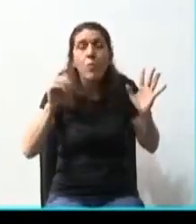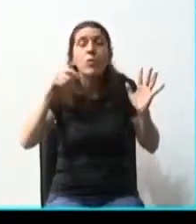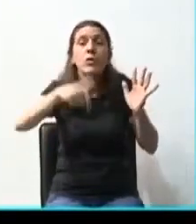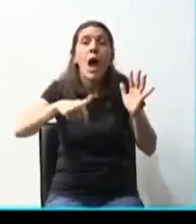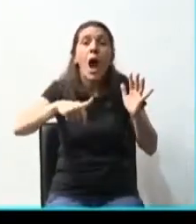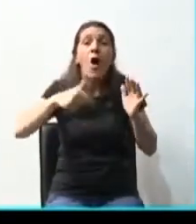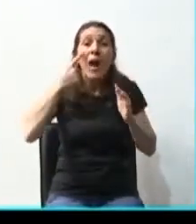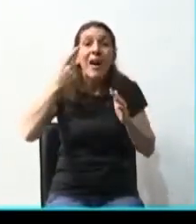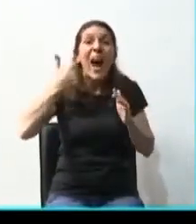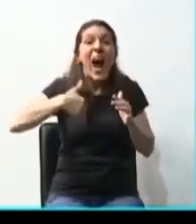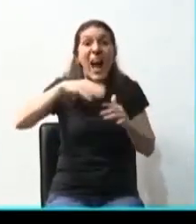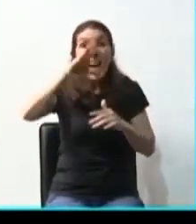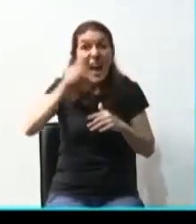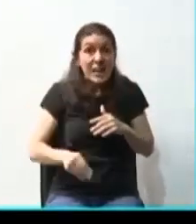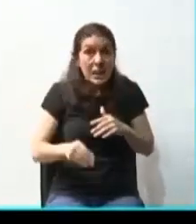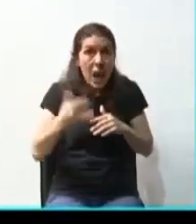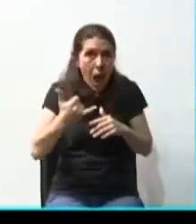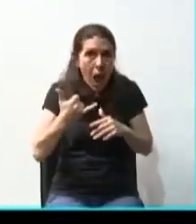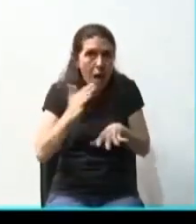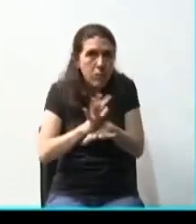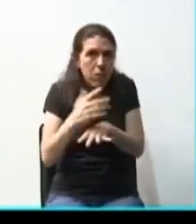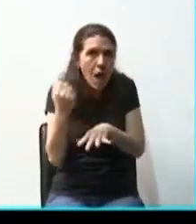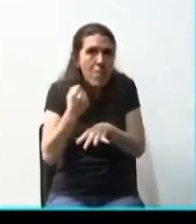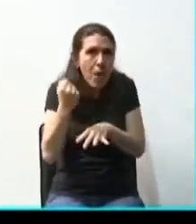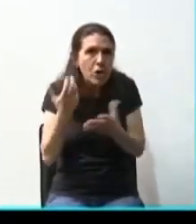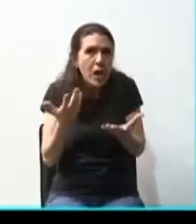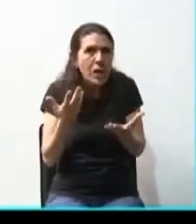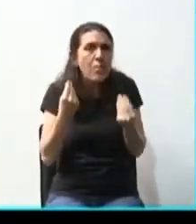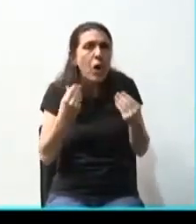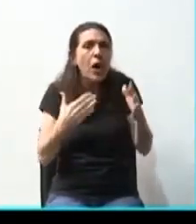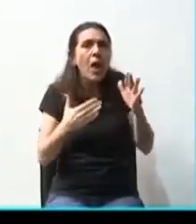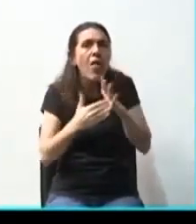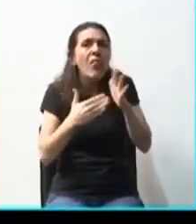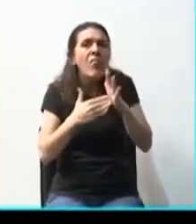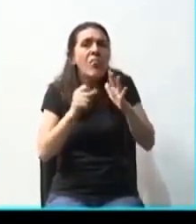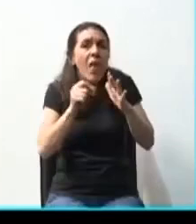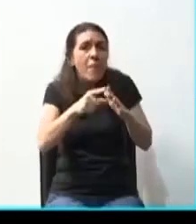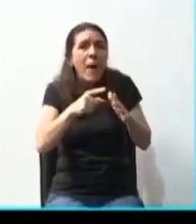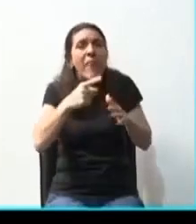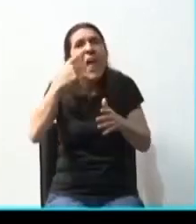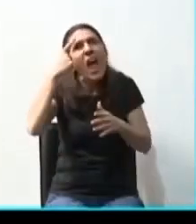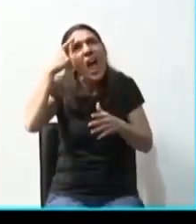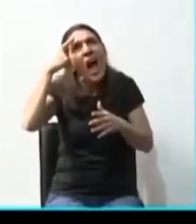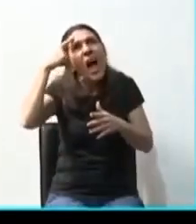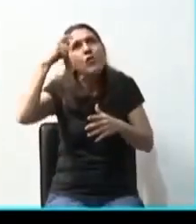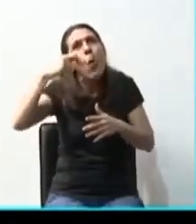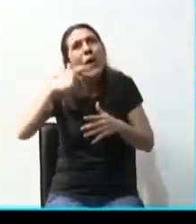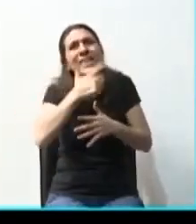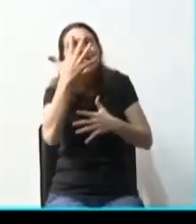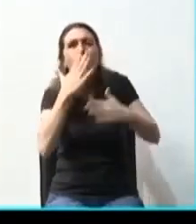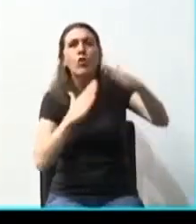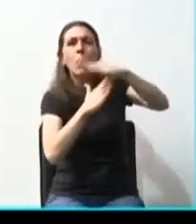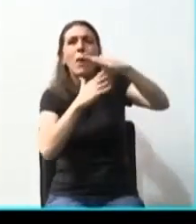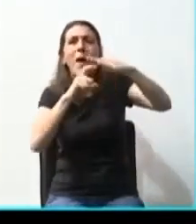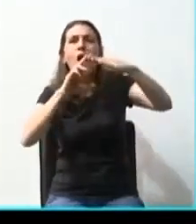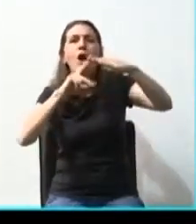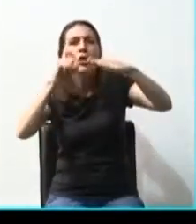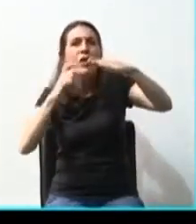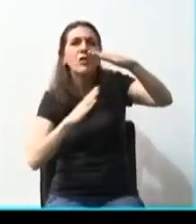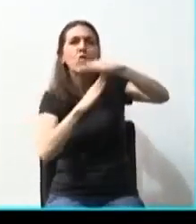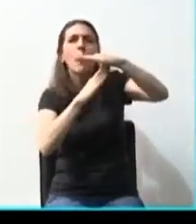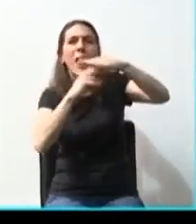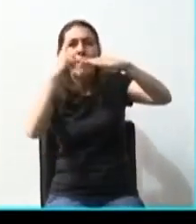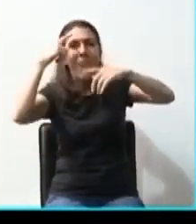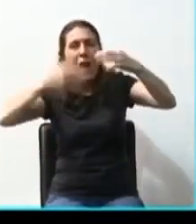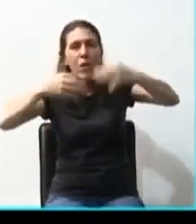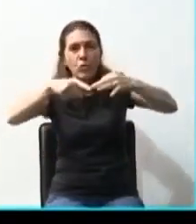en la Argentina cumple un papel importantísimo, porque depende cómo es el fallo de una Corte Suprema de Justicia, termina siendo cómo va a ser el gobierno de la Argentina.